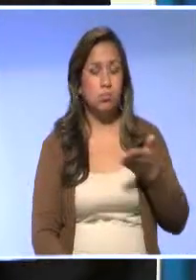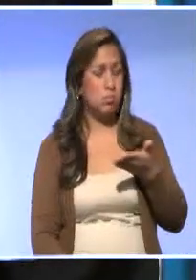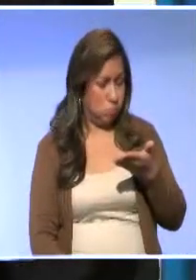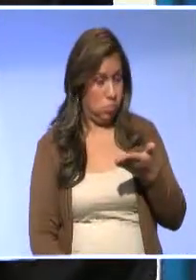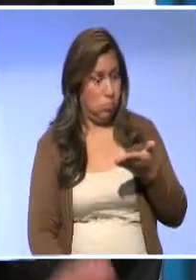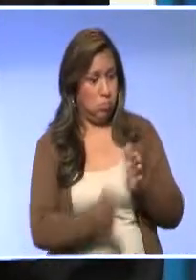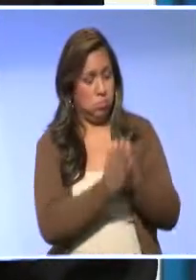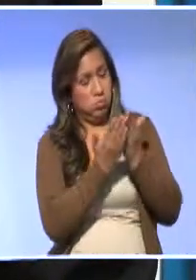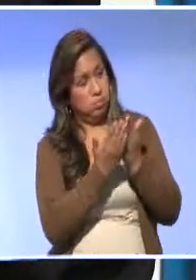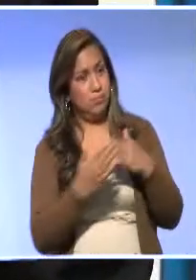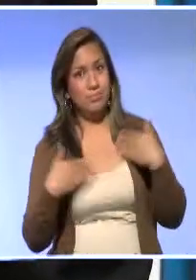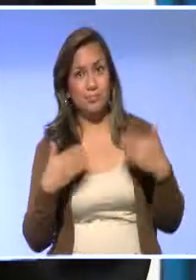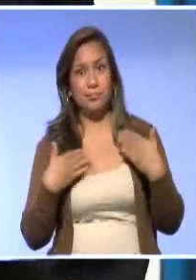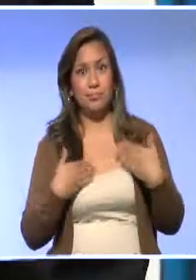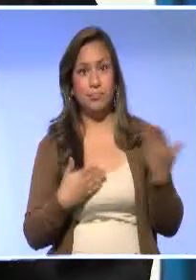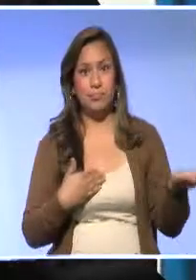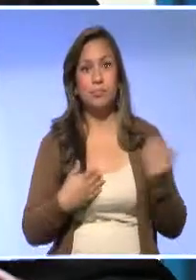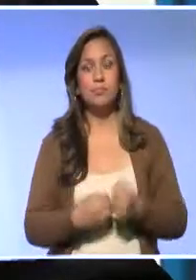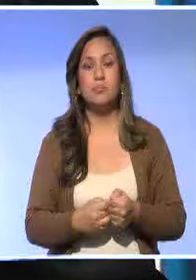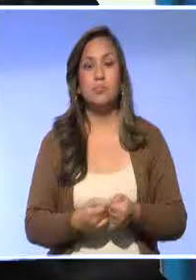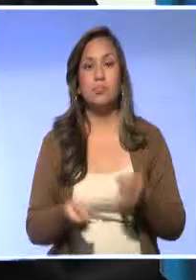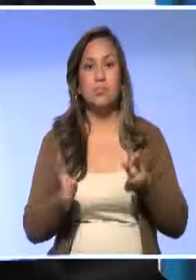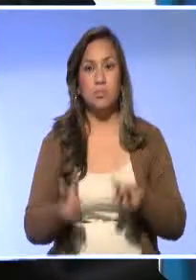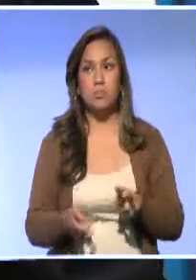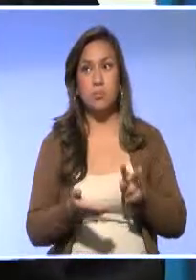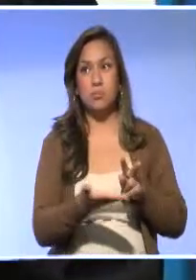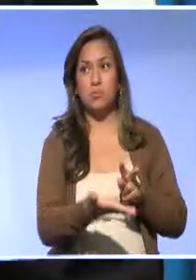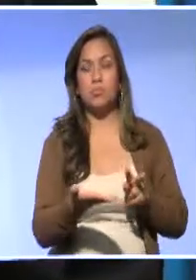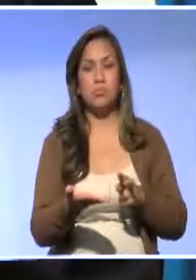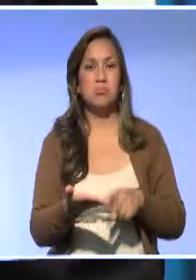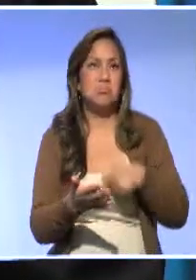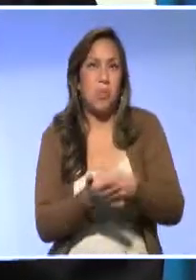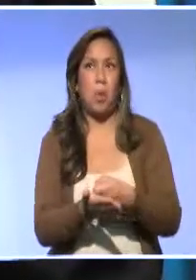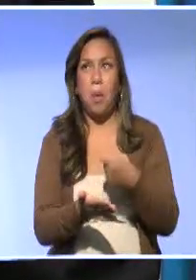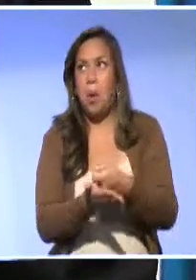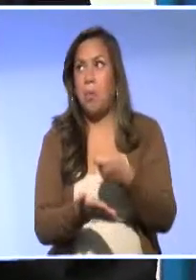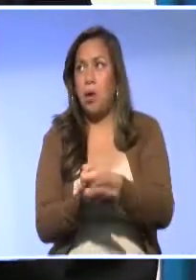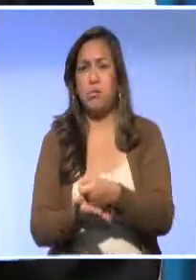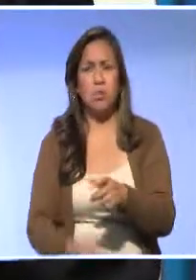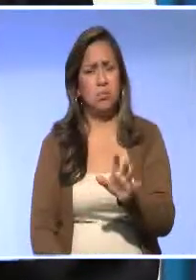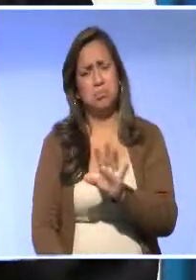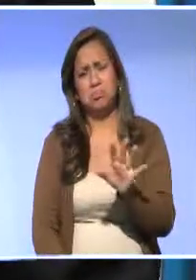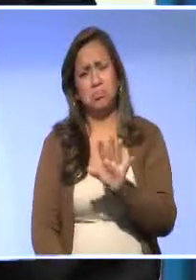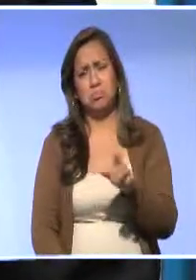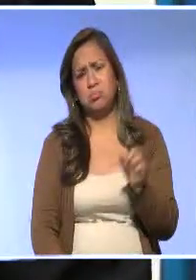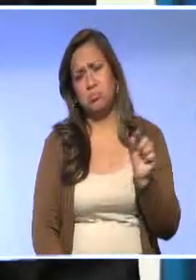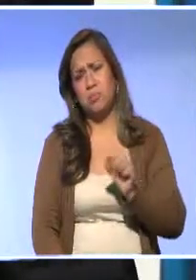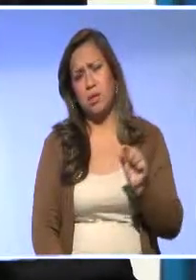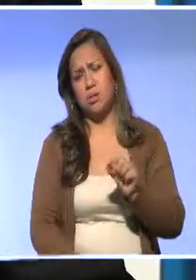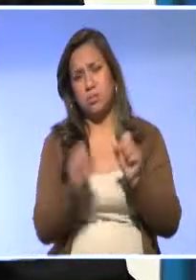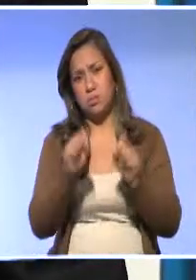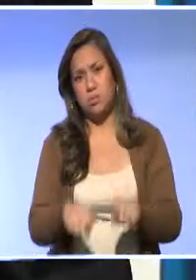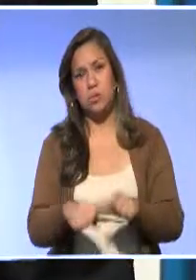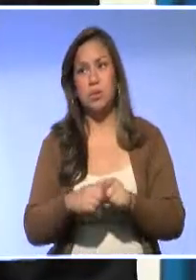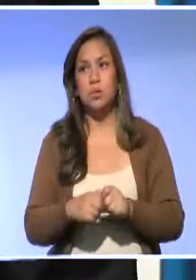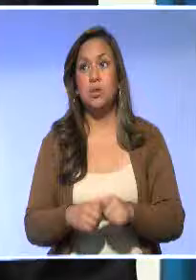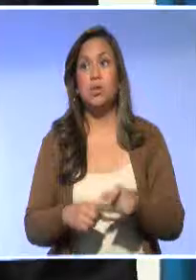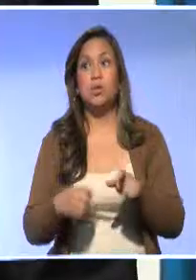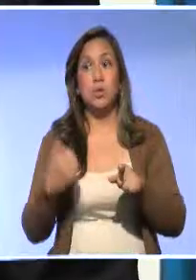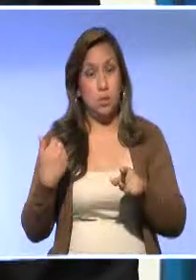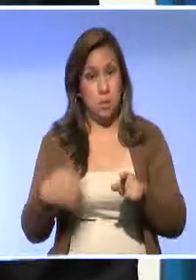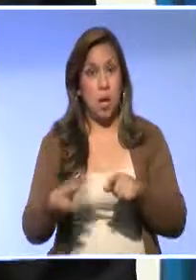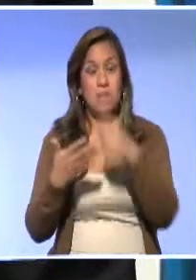cosas que no necesariamente tienen que ver con compras que se pueden realizar en los supermercados en las tiendas en bazares una vez que usted ha